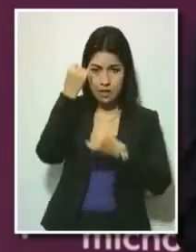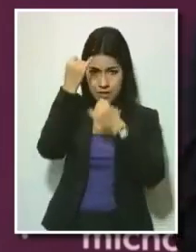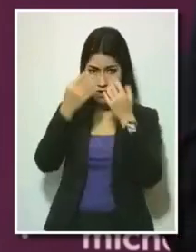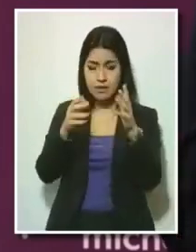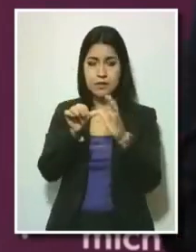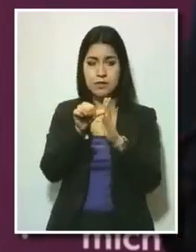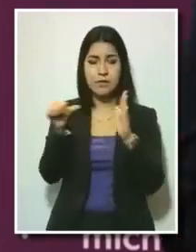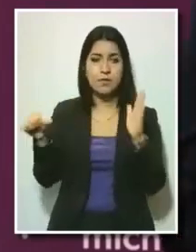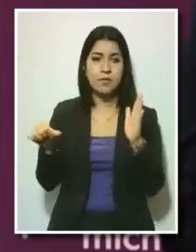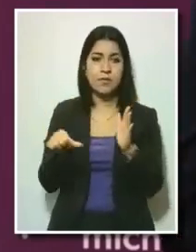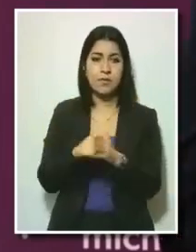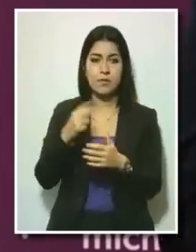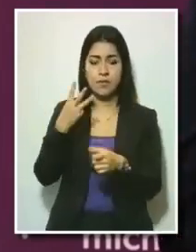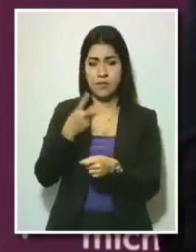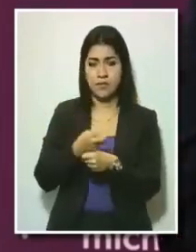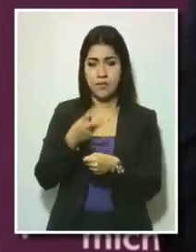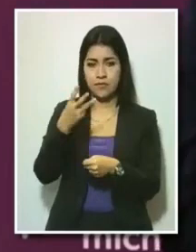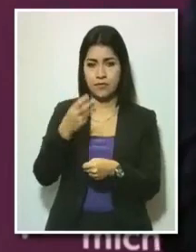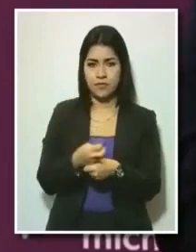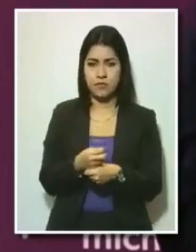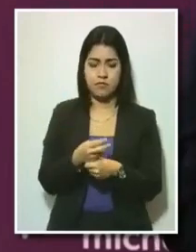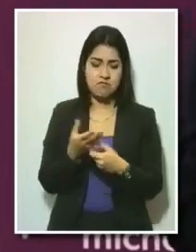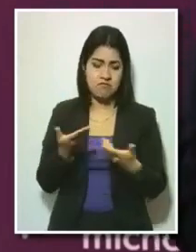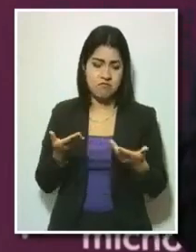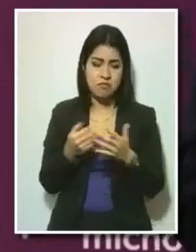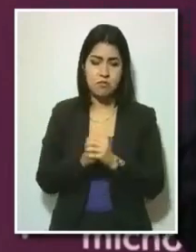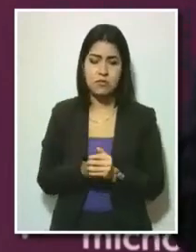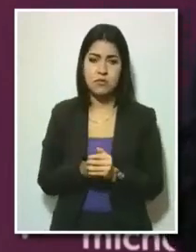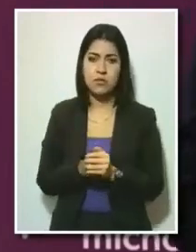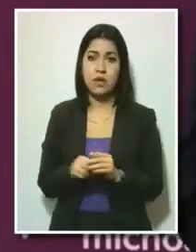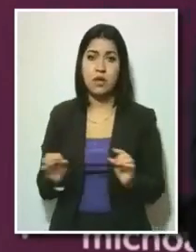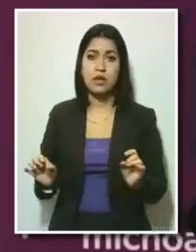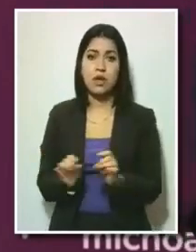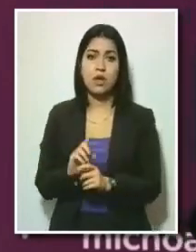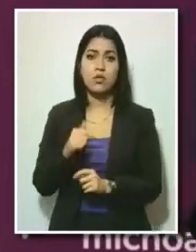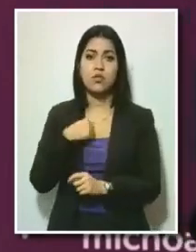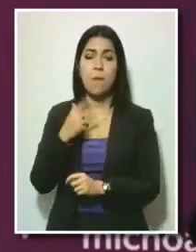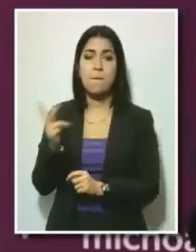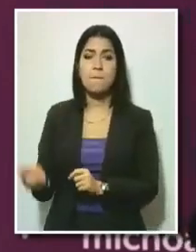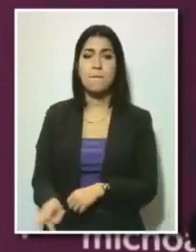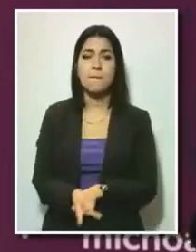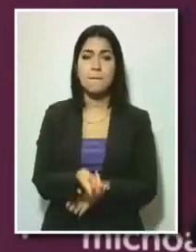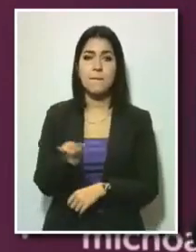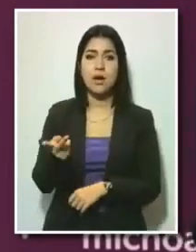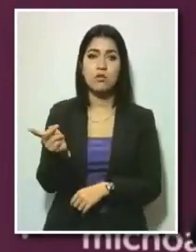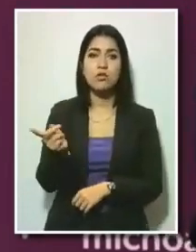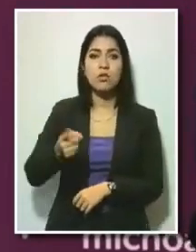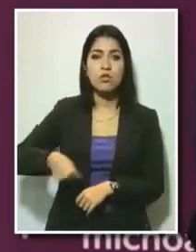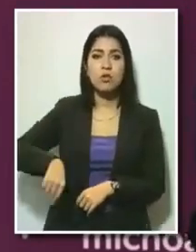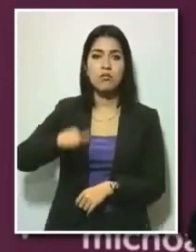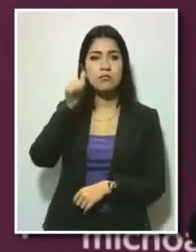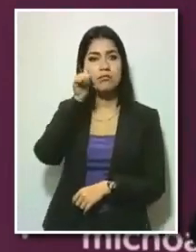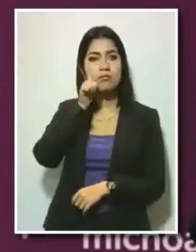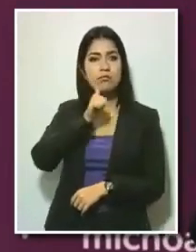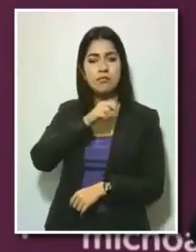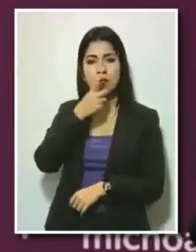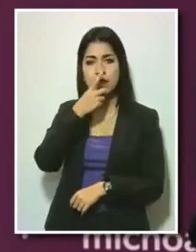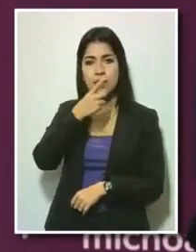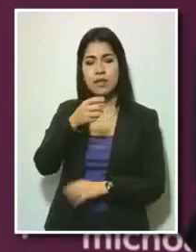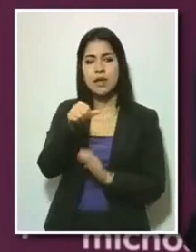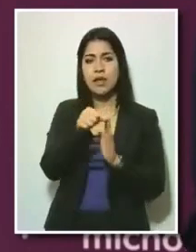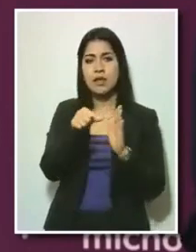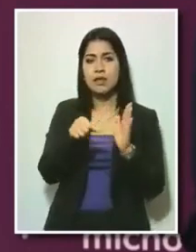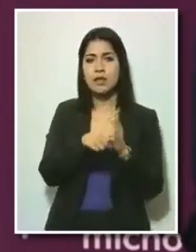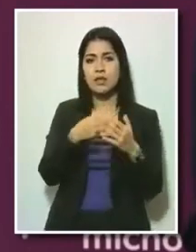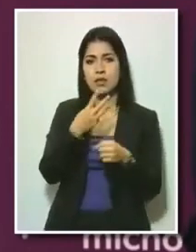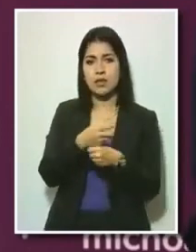artículo 3. Y bueno, como si yo pregunto, siempre hemos dicho que el artículo 3